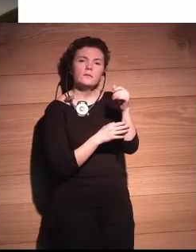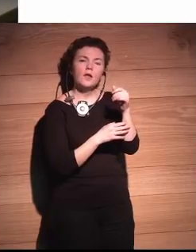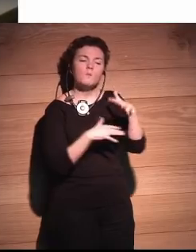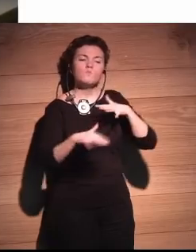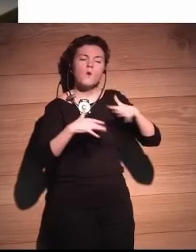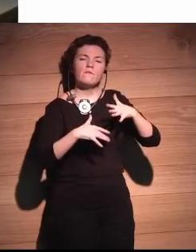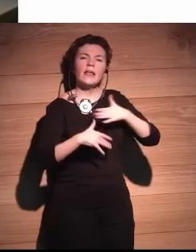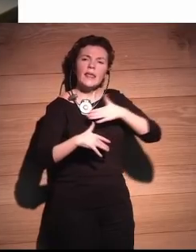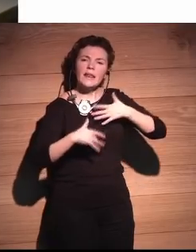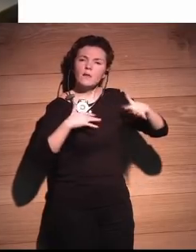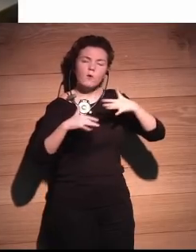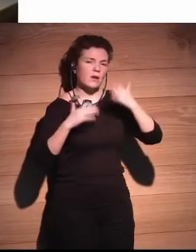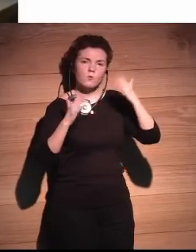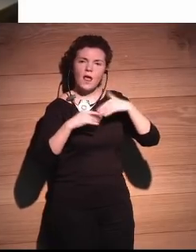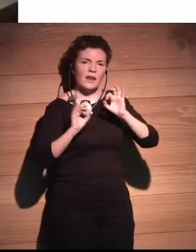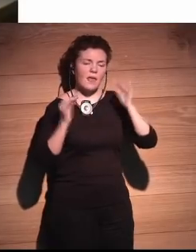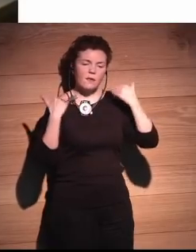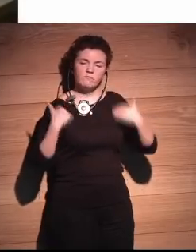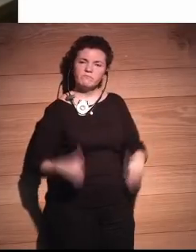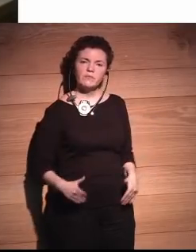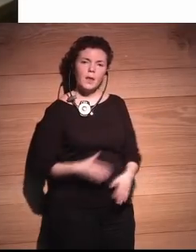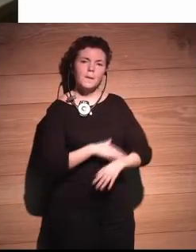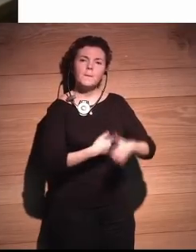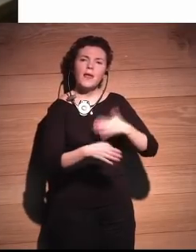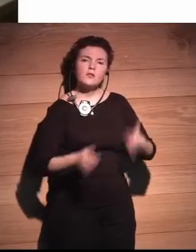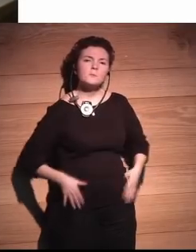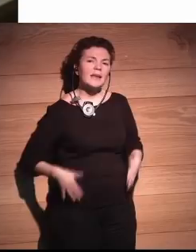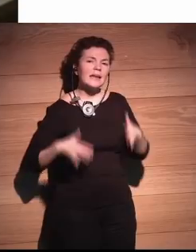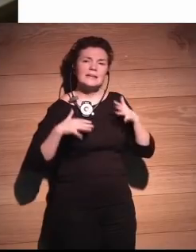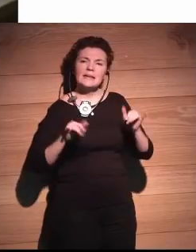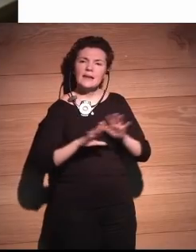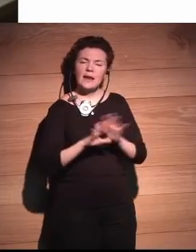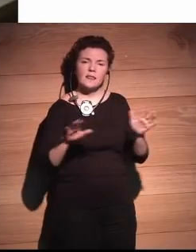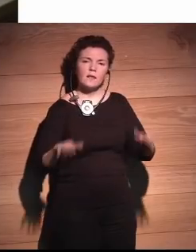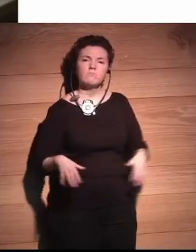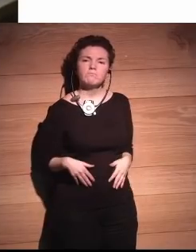no tiene movimientos voluntarios de ningún tipo, ni los brazos ni las piernas.